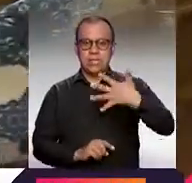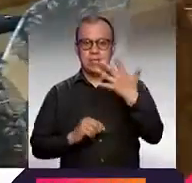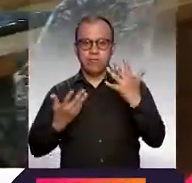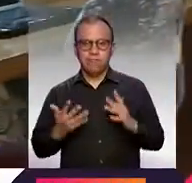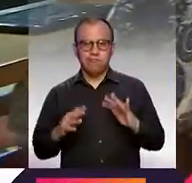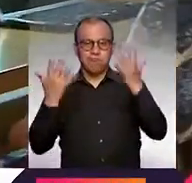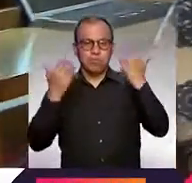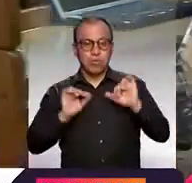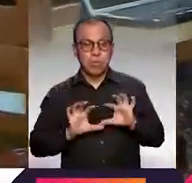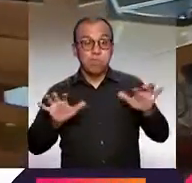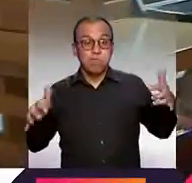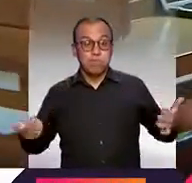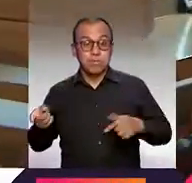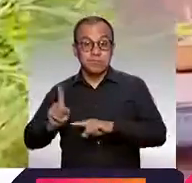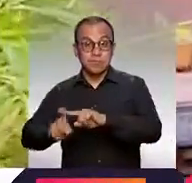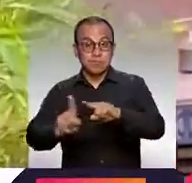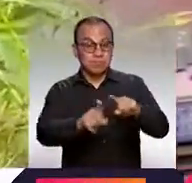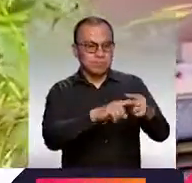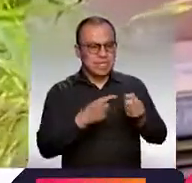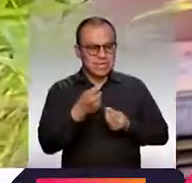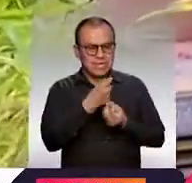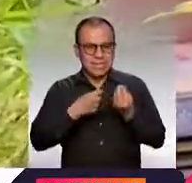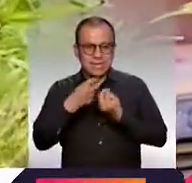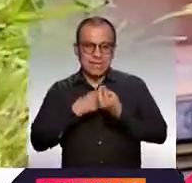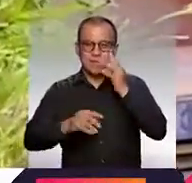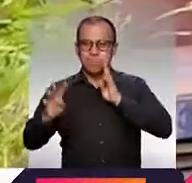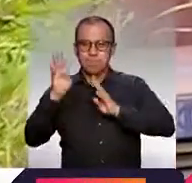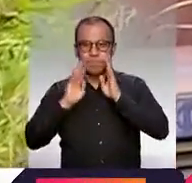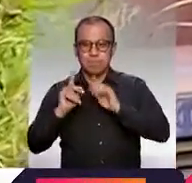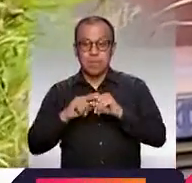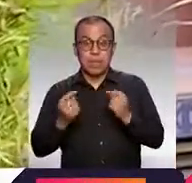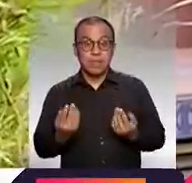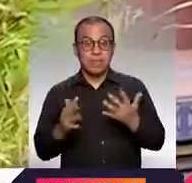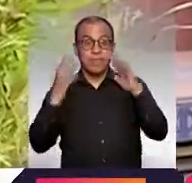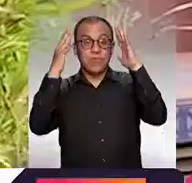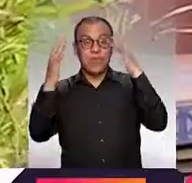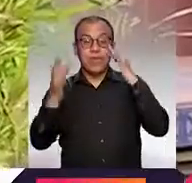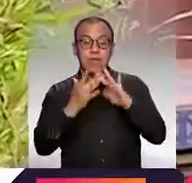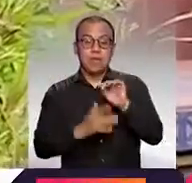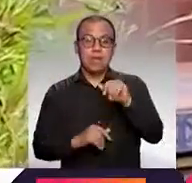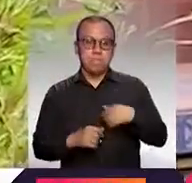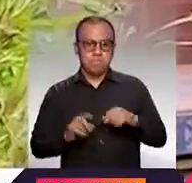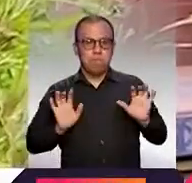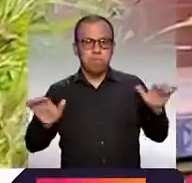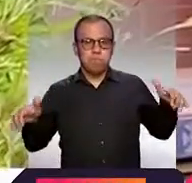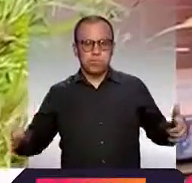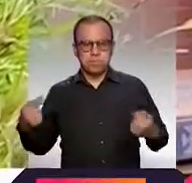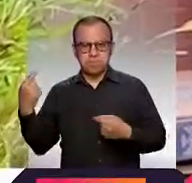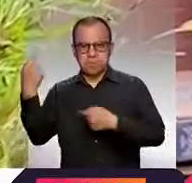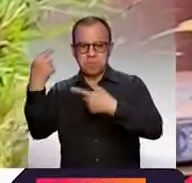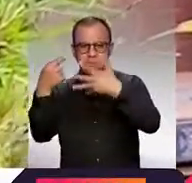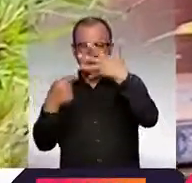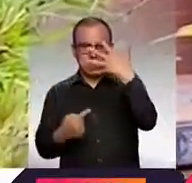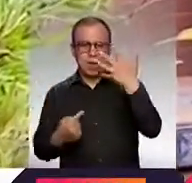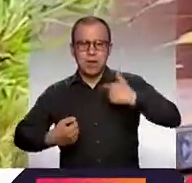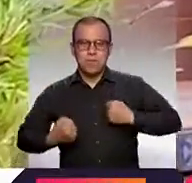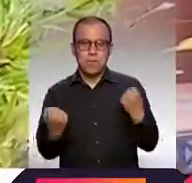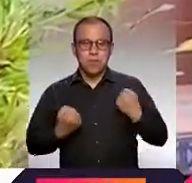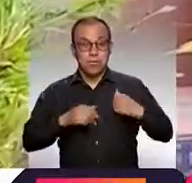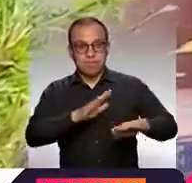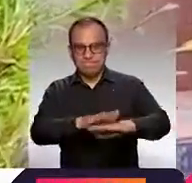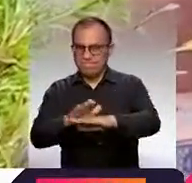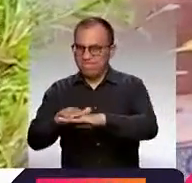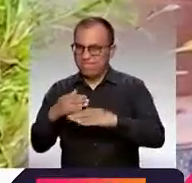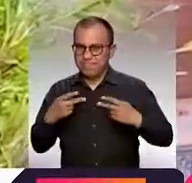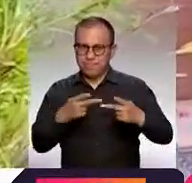del Mueble, Diseño y Decoración. Estamos listos para la Feria del 12 de octubre de muebles y más cosas. Desde Despega Bogotá los invitamos a que